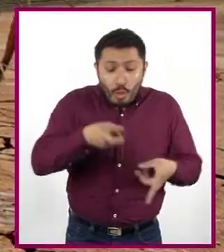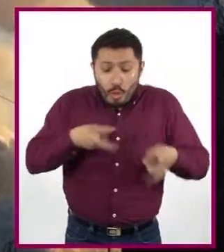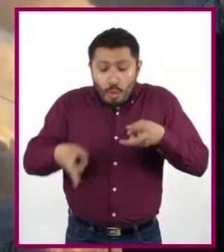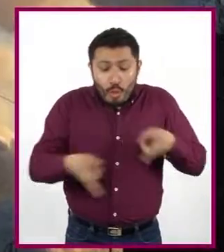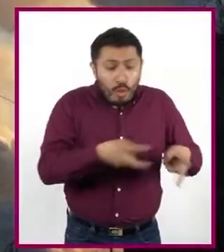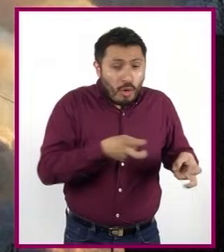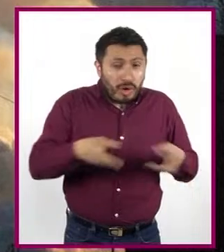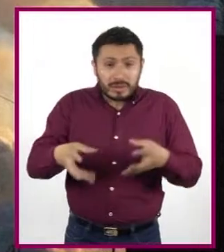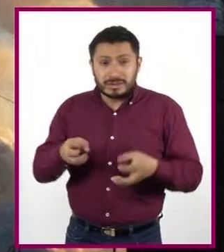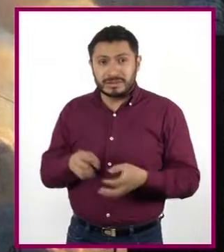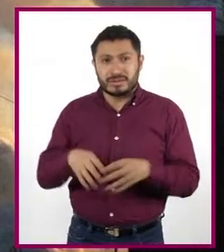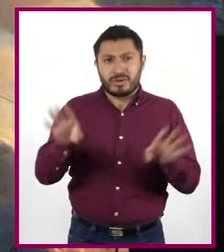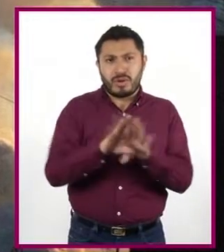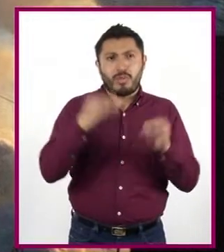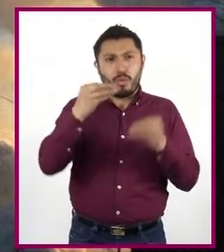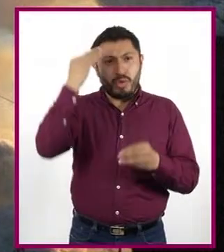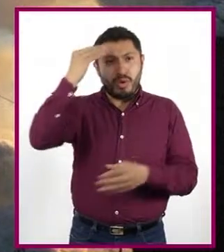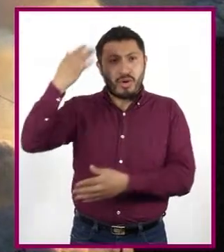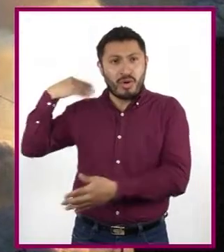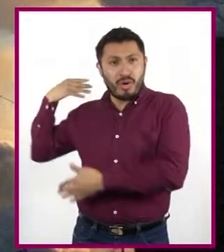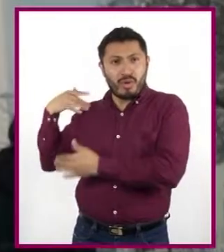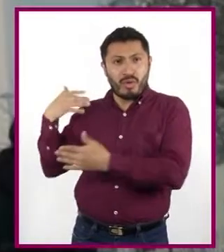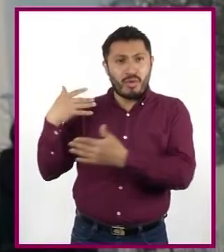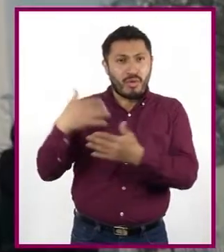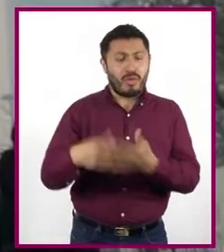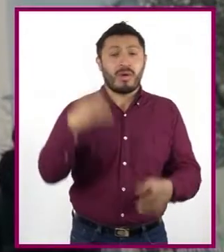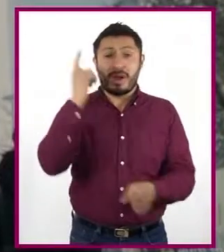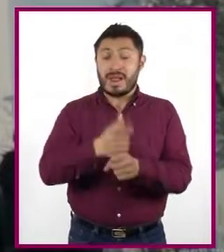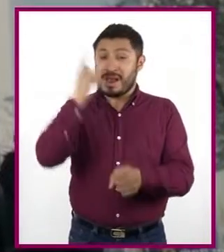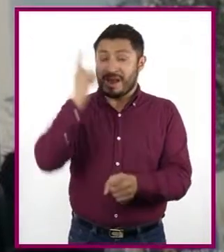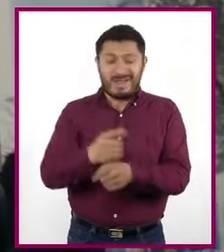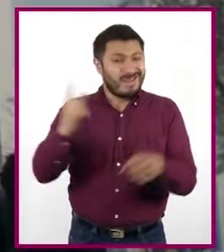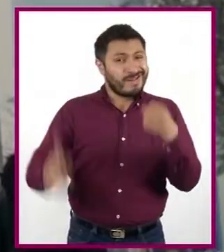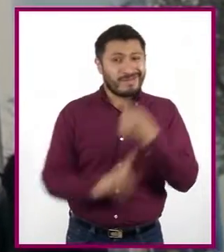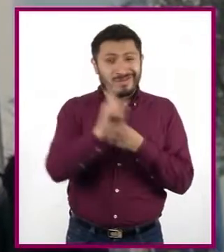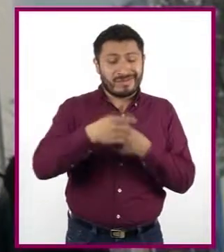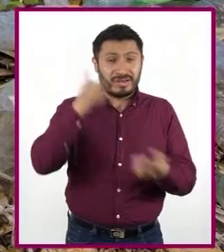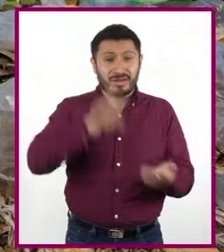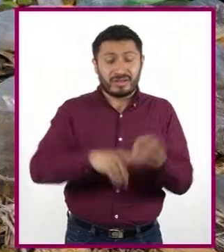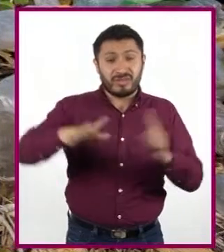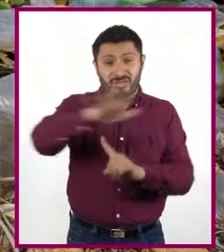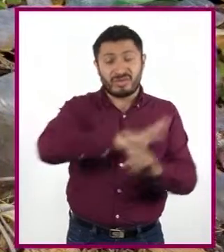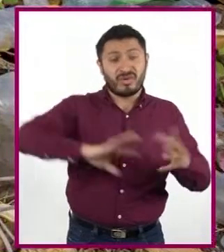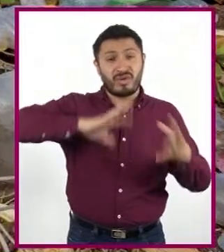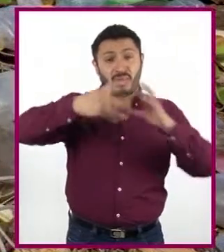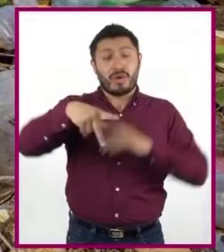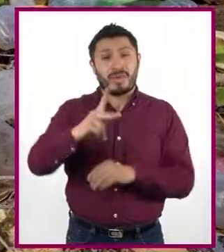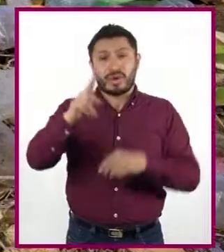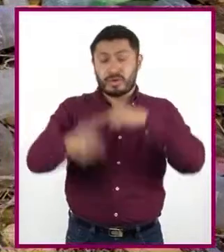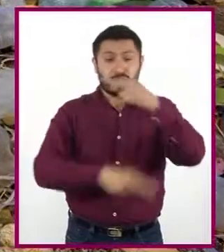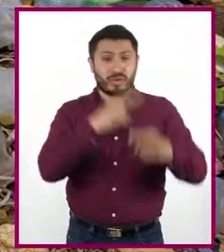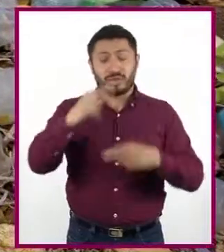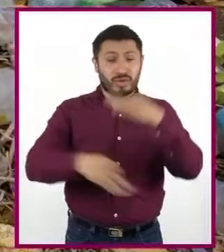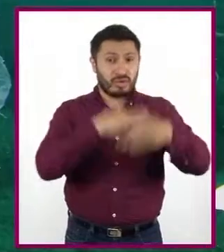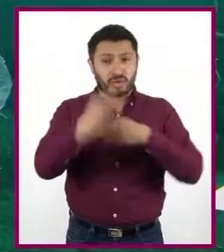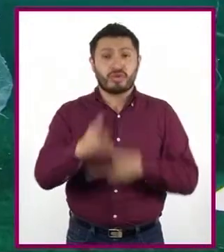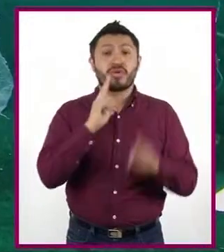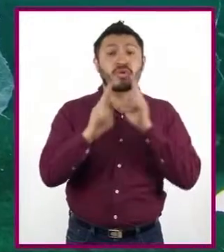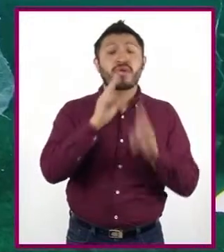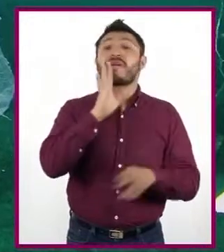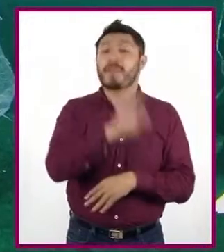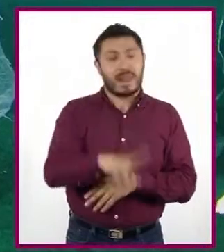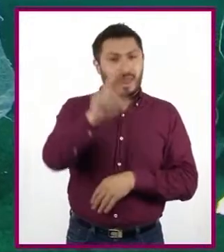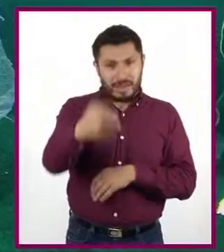ha provocado desde hace mucho tiempo graves problemas ambientales. Sin embargo, No todas son malas noticias, pues desde hace